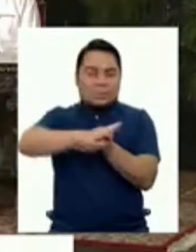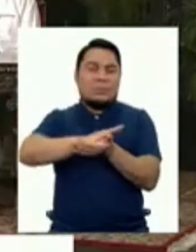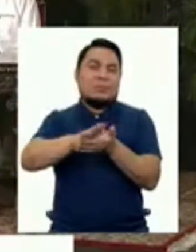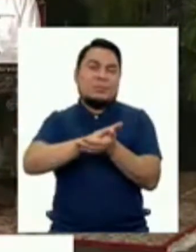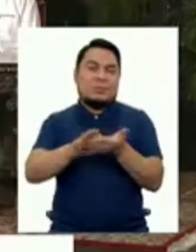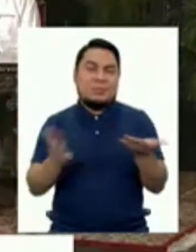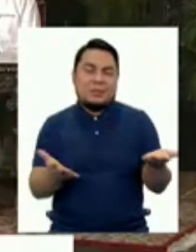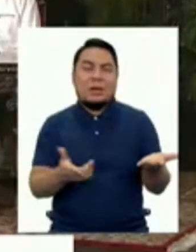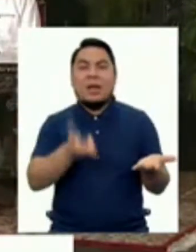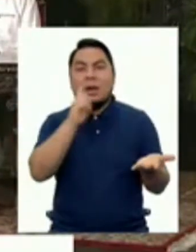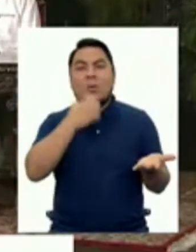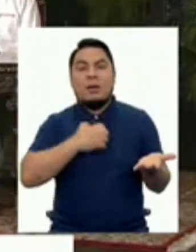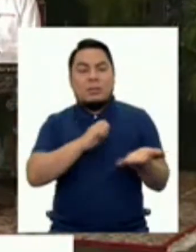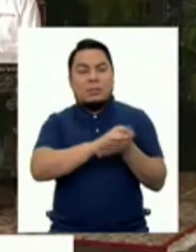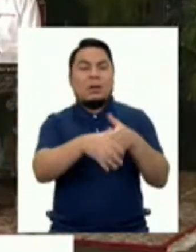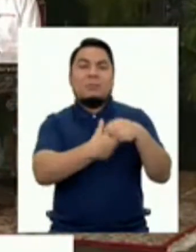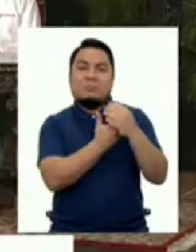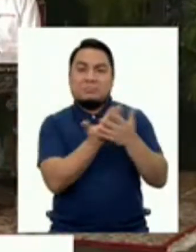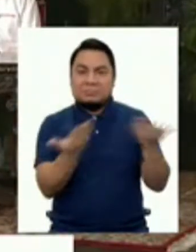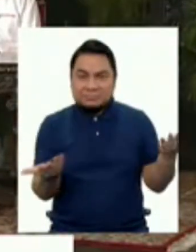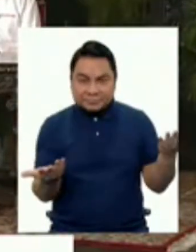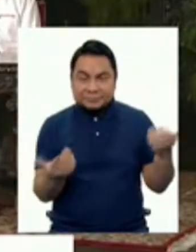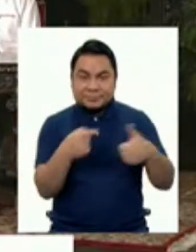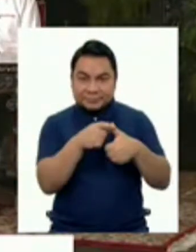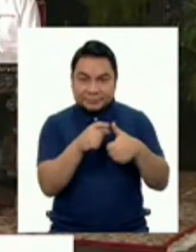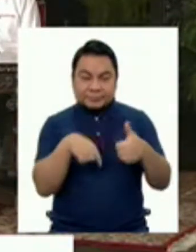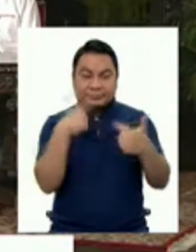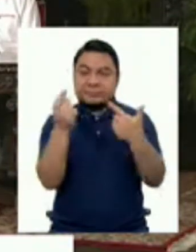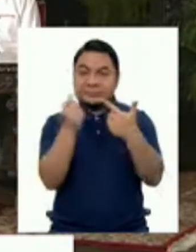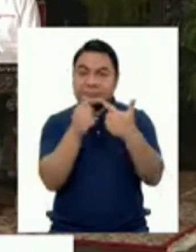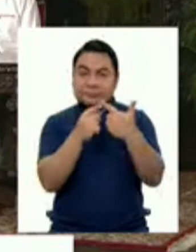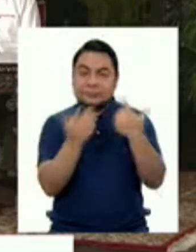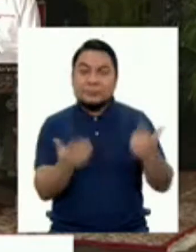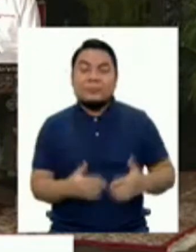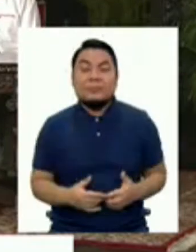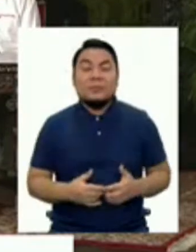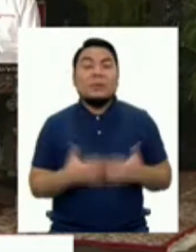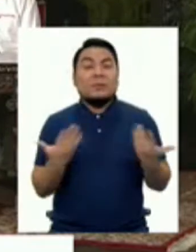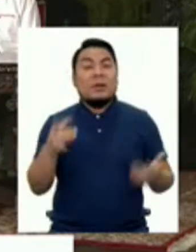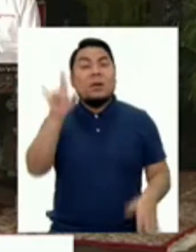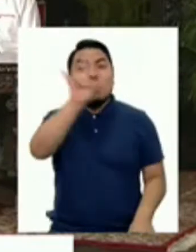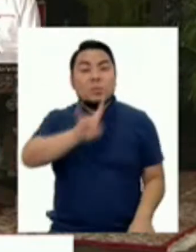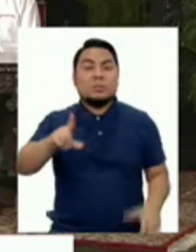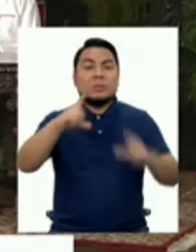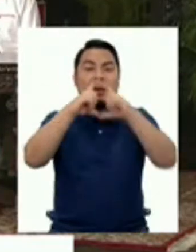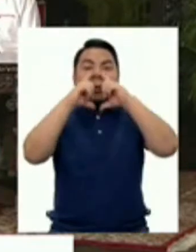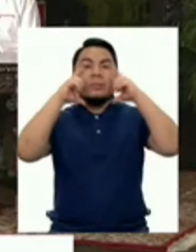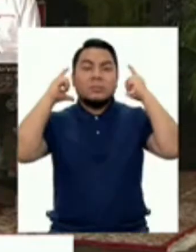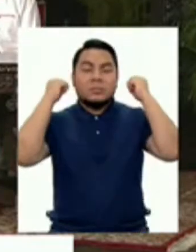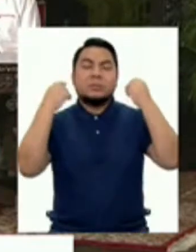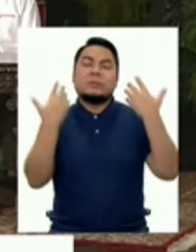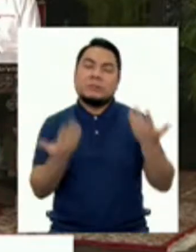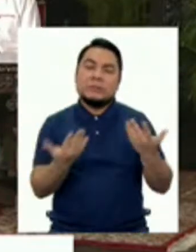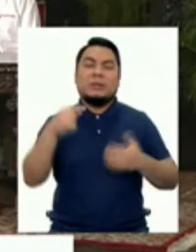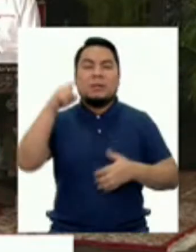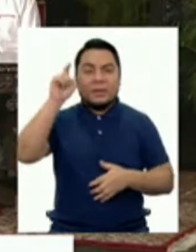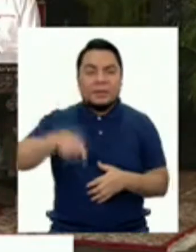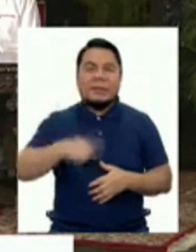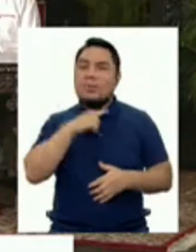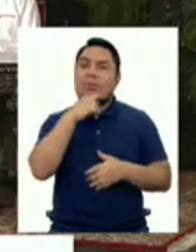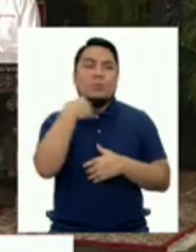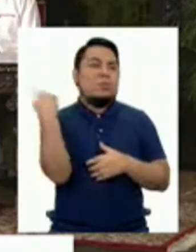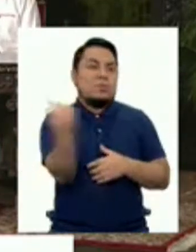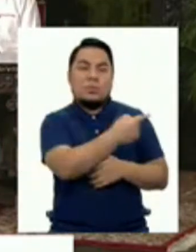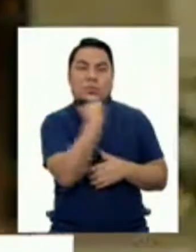jabón para nuestras manos. Luego, el uso de la mascarilla, que tenemos que cumplir